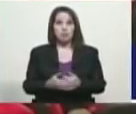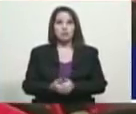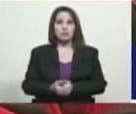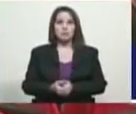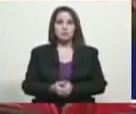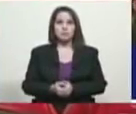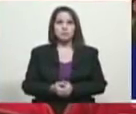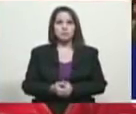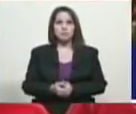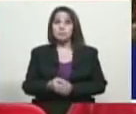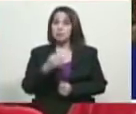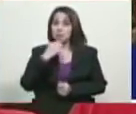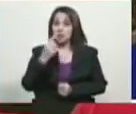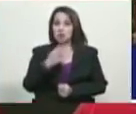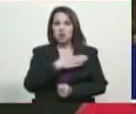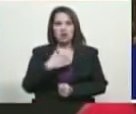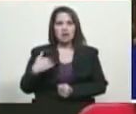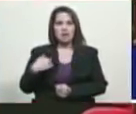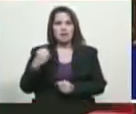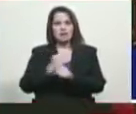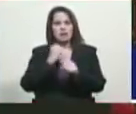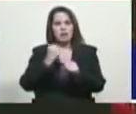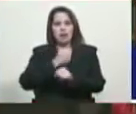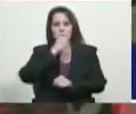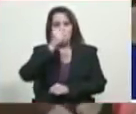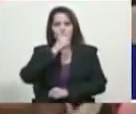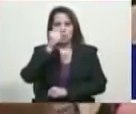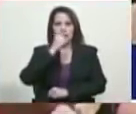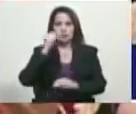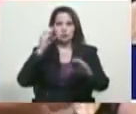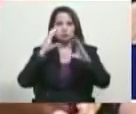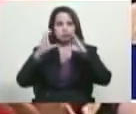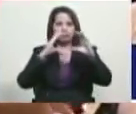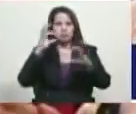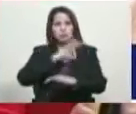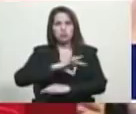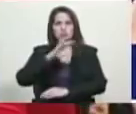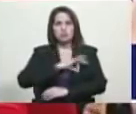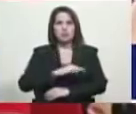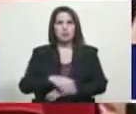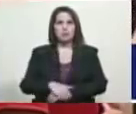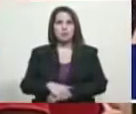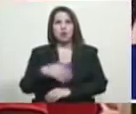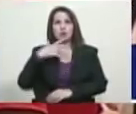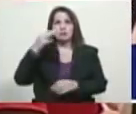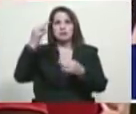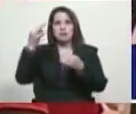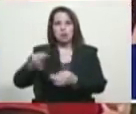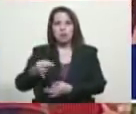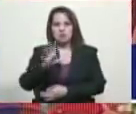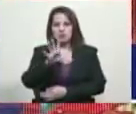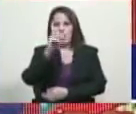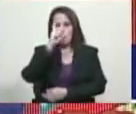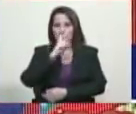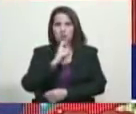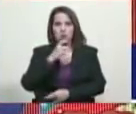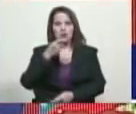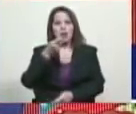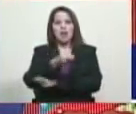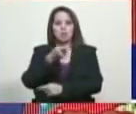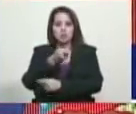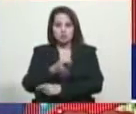y me dijo que quería estudiar comunicación social, y estoy seguro que dentro de 5 años le